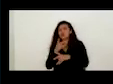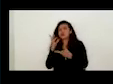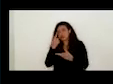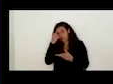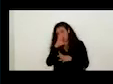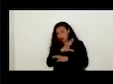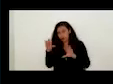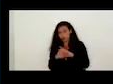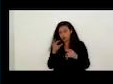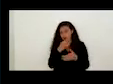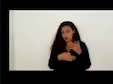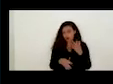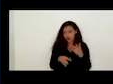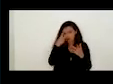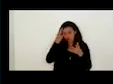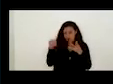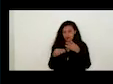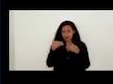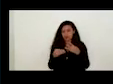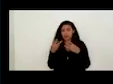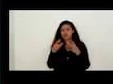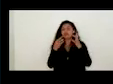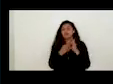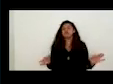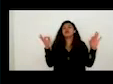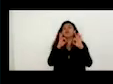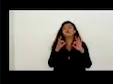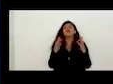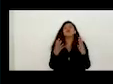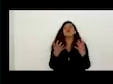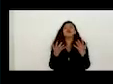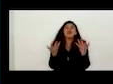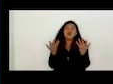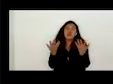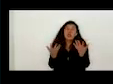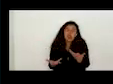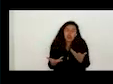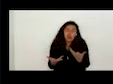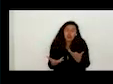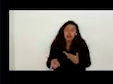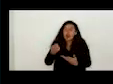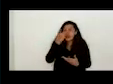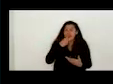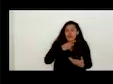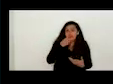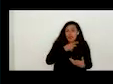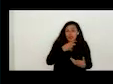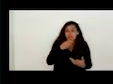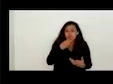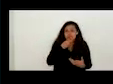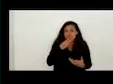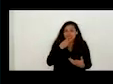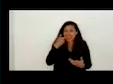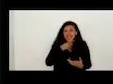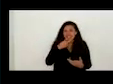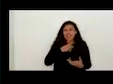esté faltando. Entonces, sí es sumamente importante el tratar de que ese tipo de dietas sean lo más variadas posibles